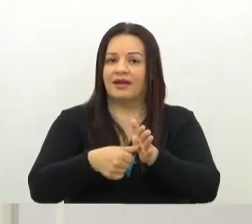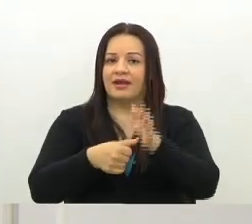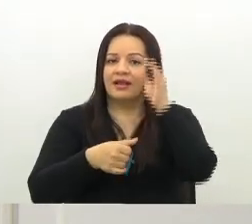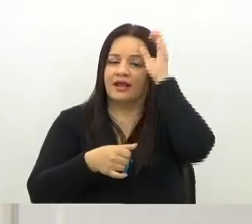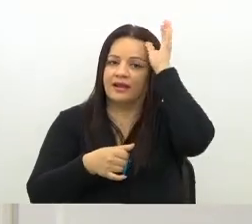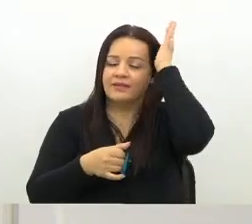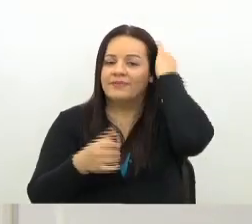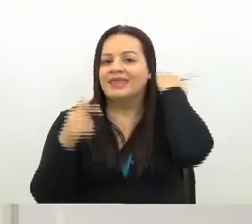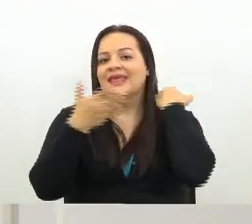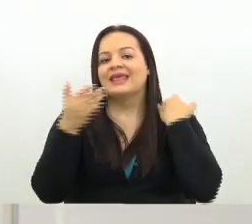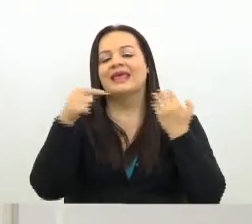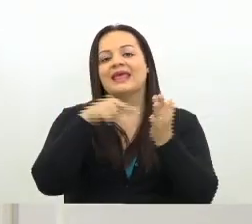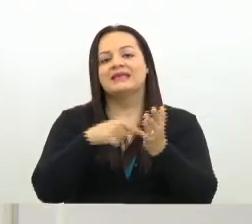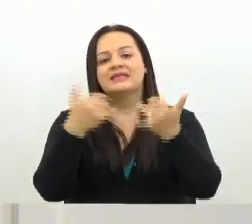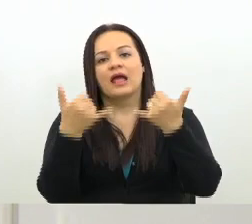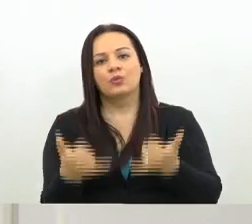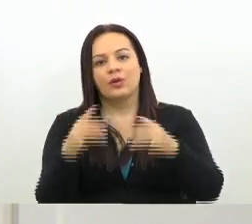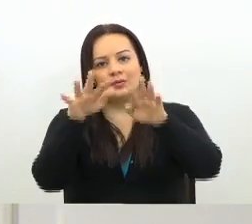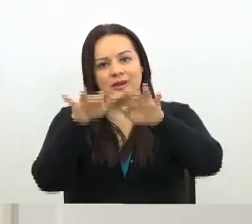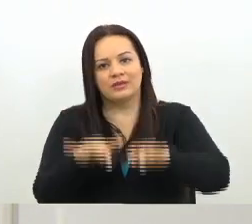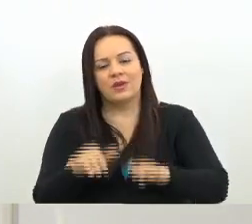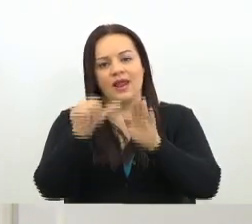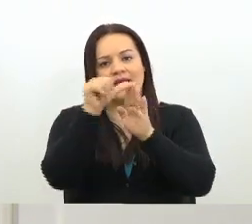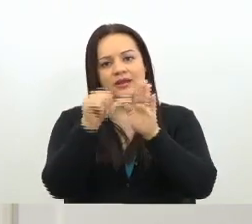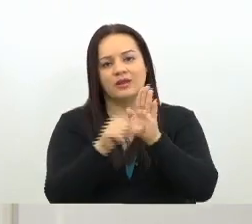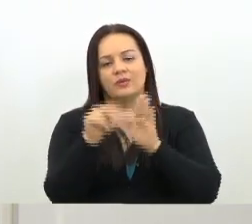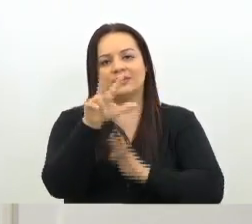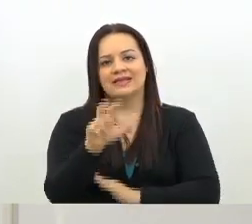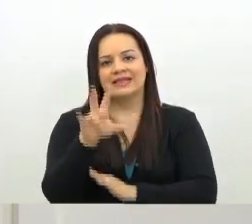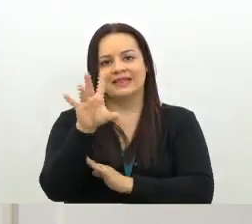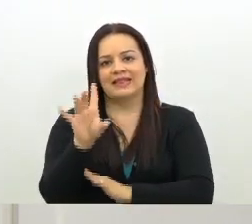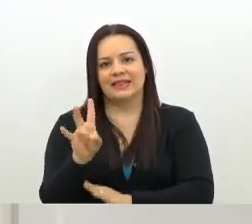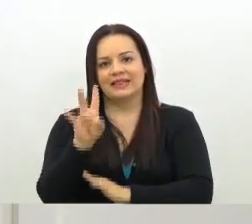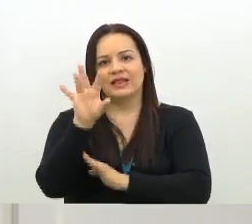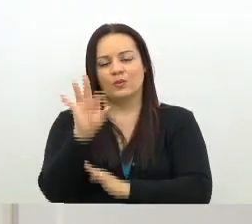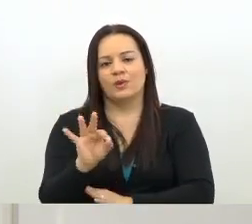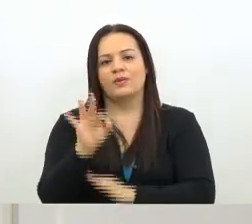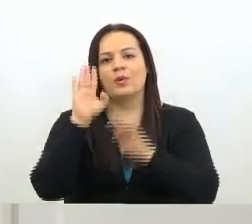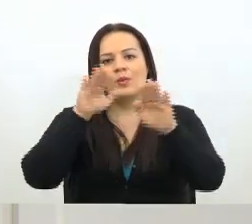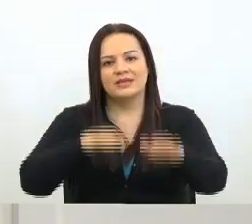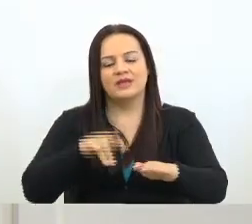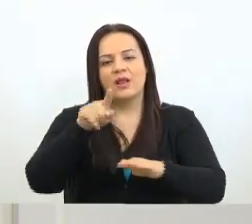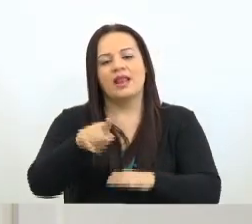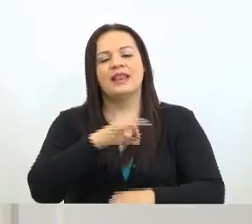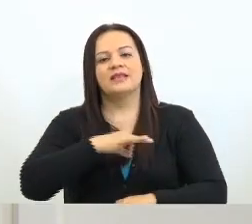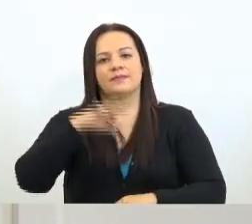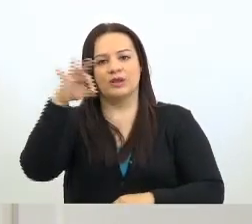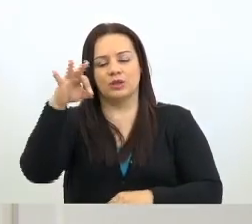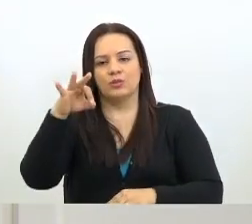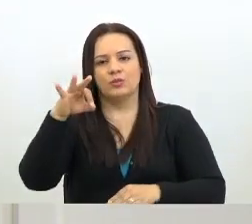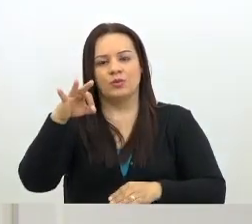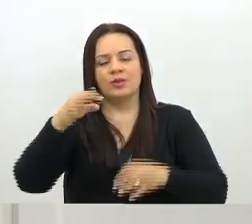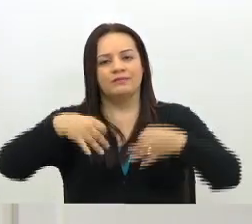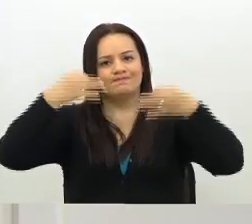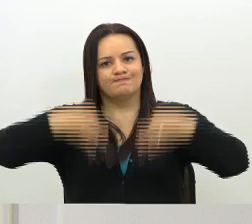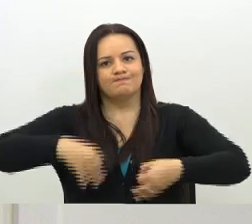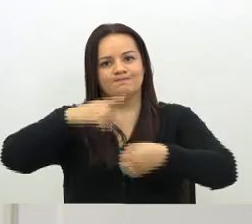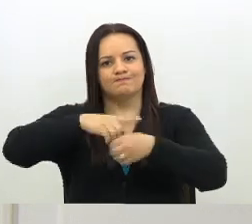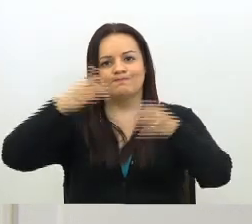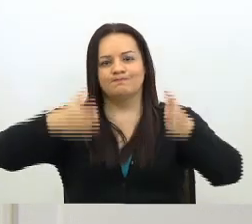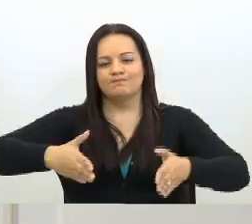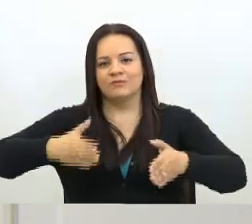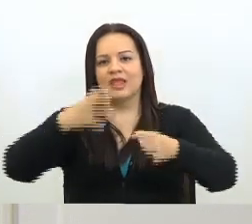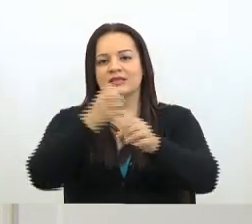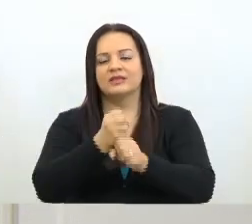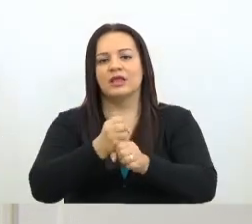remarcar que esta actual redacción del artículo 379 obedeció al espíritu y la finalidad del legislador de hacer